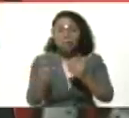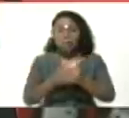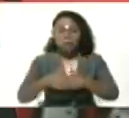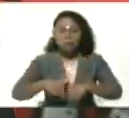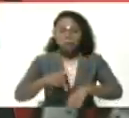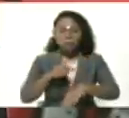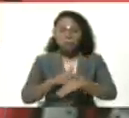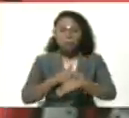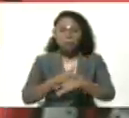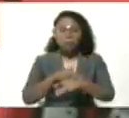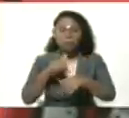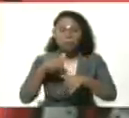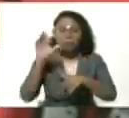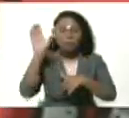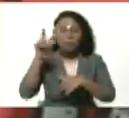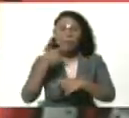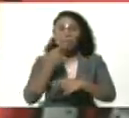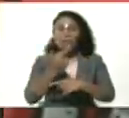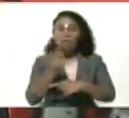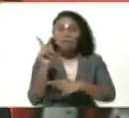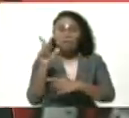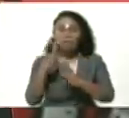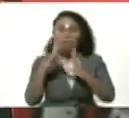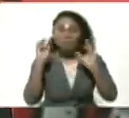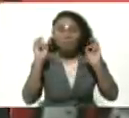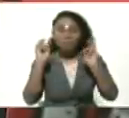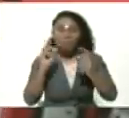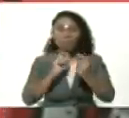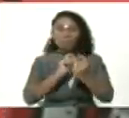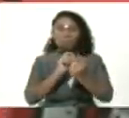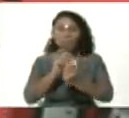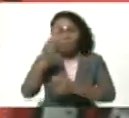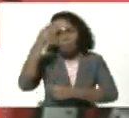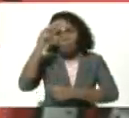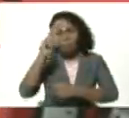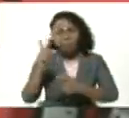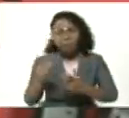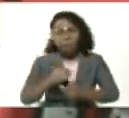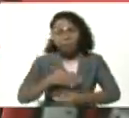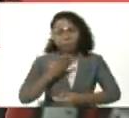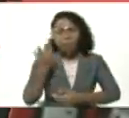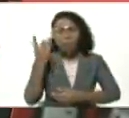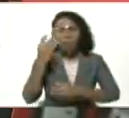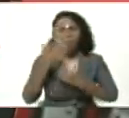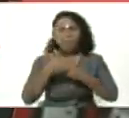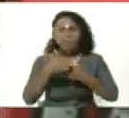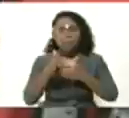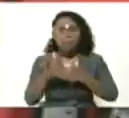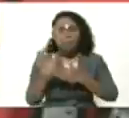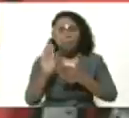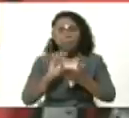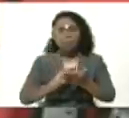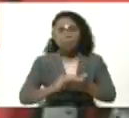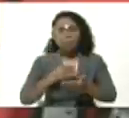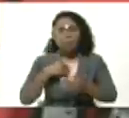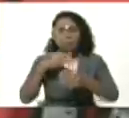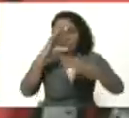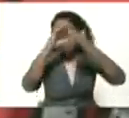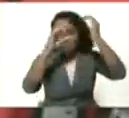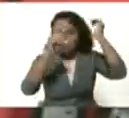en el país, han manifestado en torno al diálogo de México que podrían inclusive abrirse de nuevo las